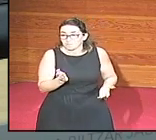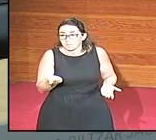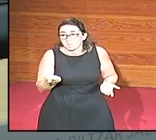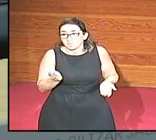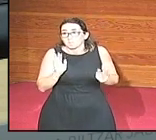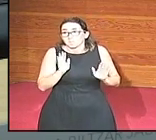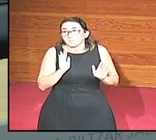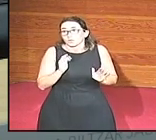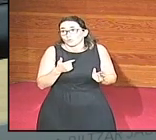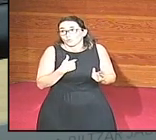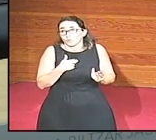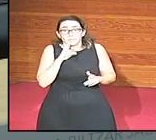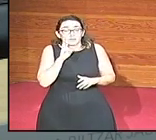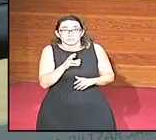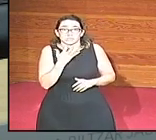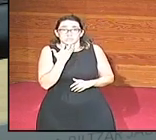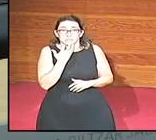pero yo lo que creo es que